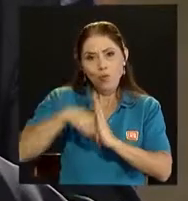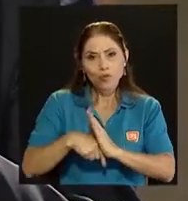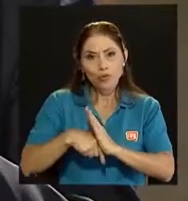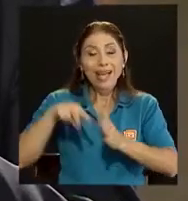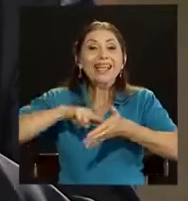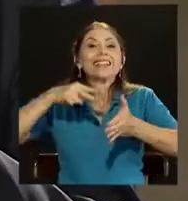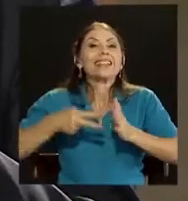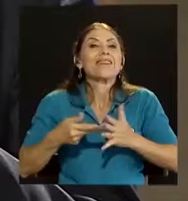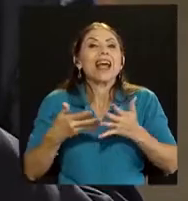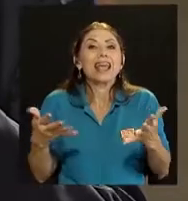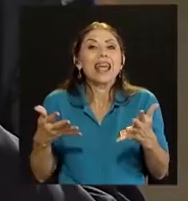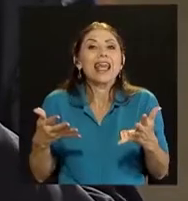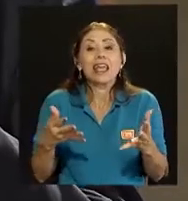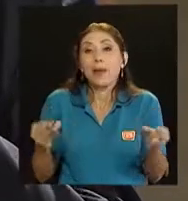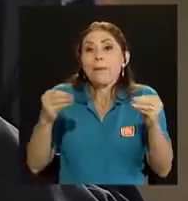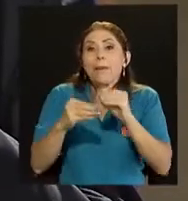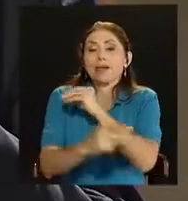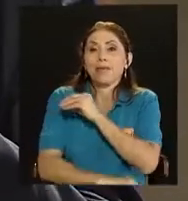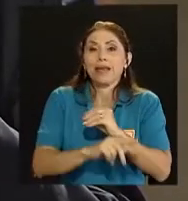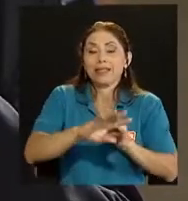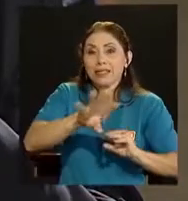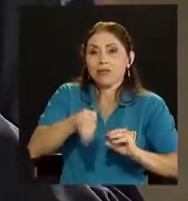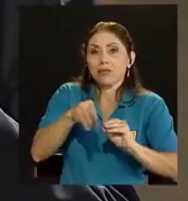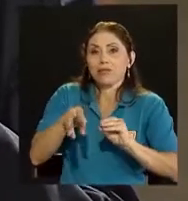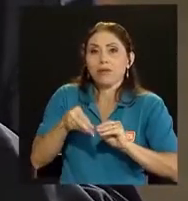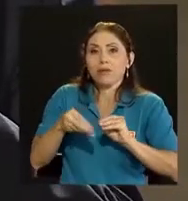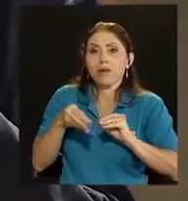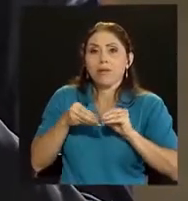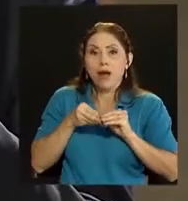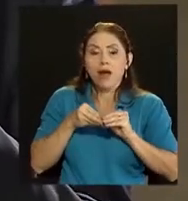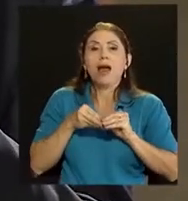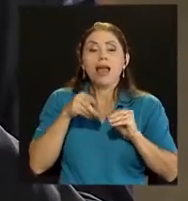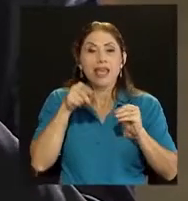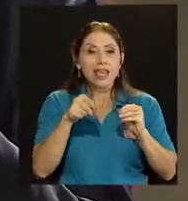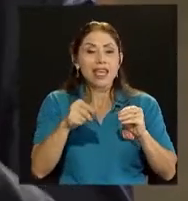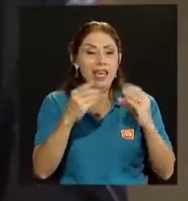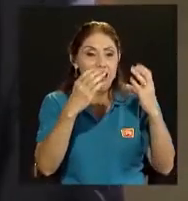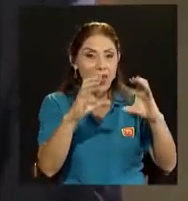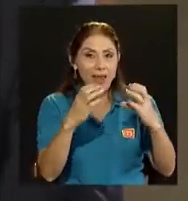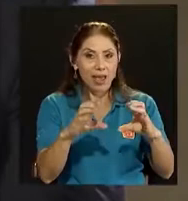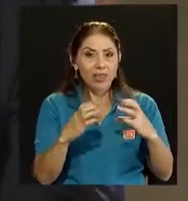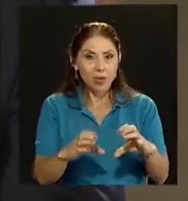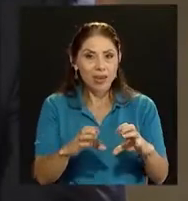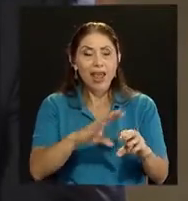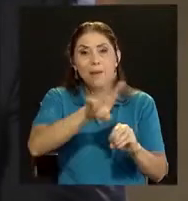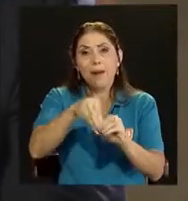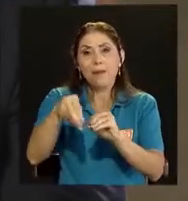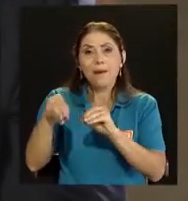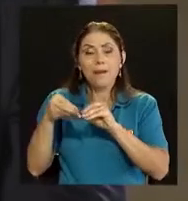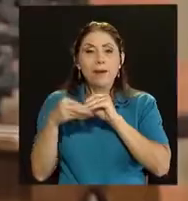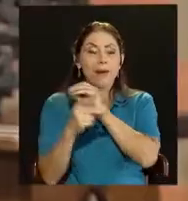el número de sus asientos y aumentar el número dentro de cada categoría de